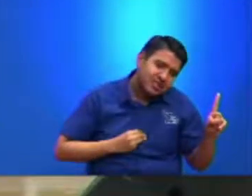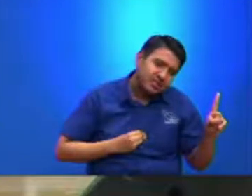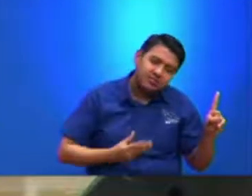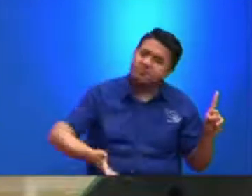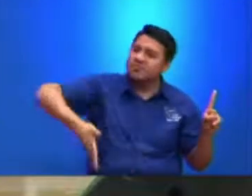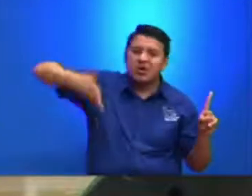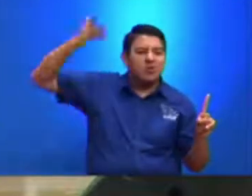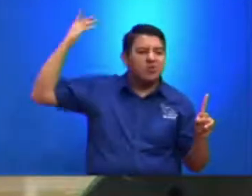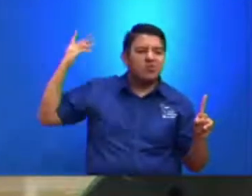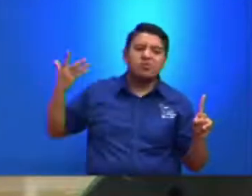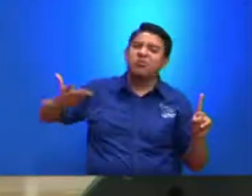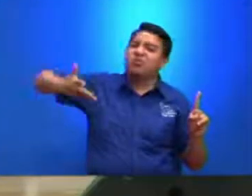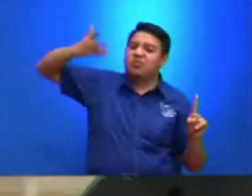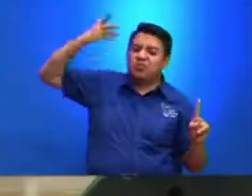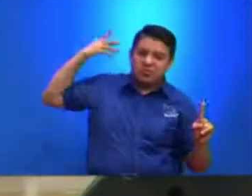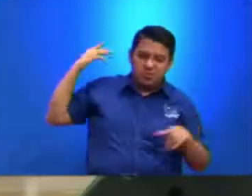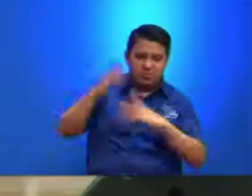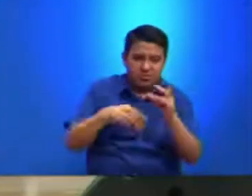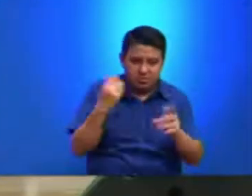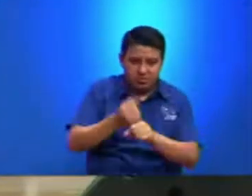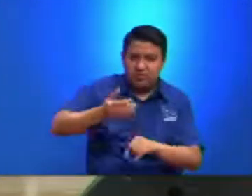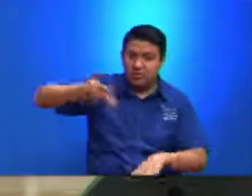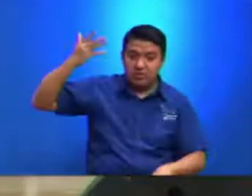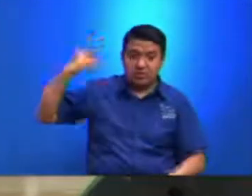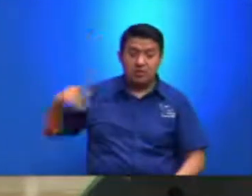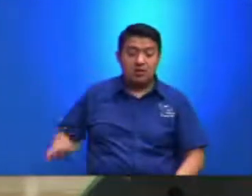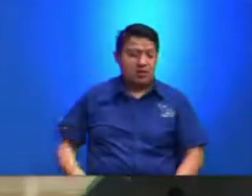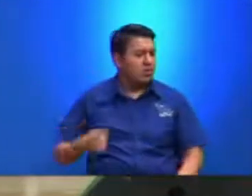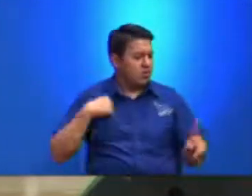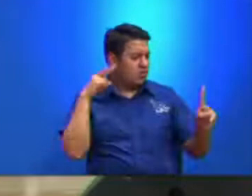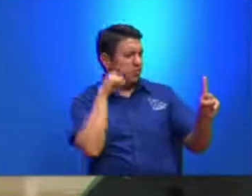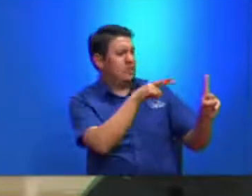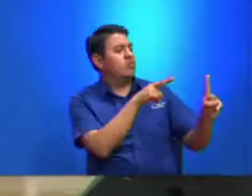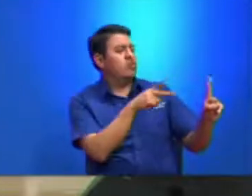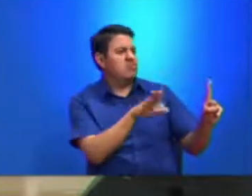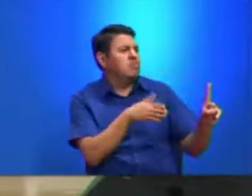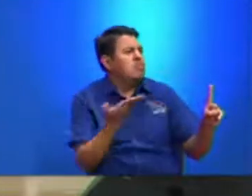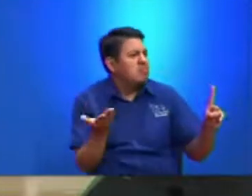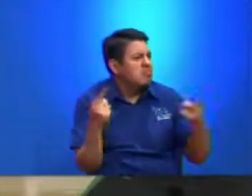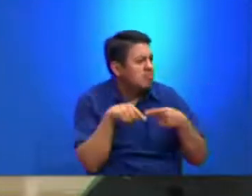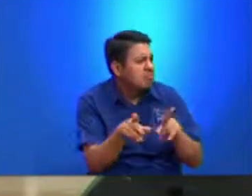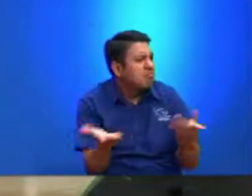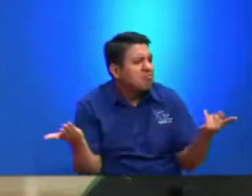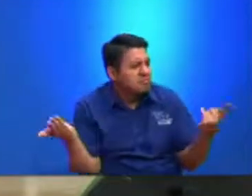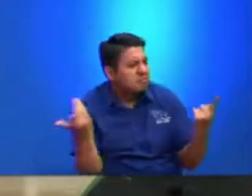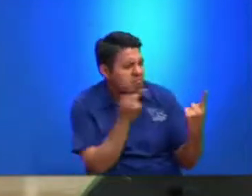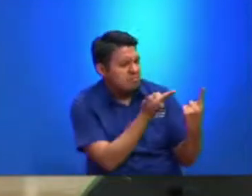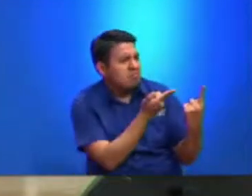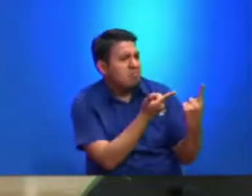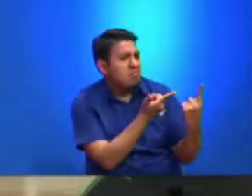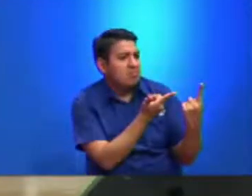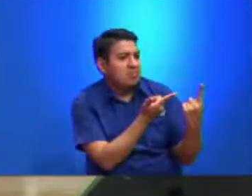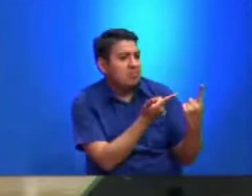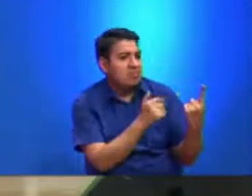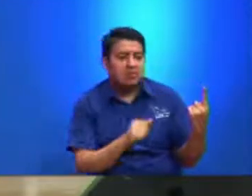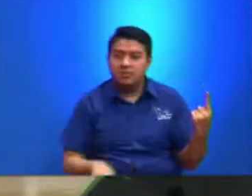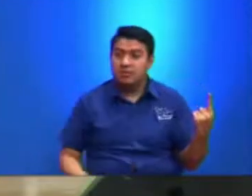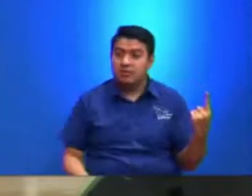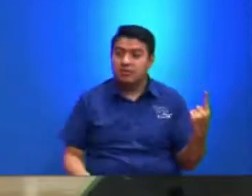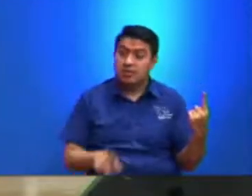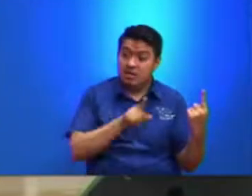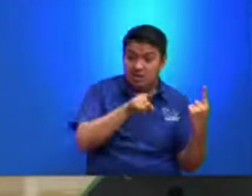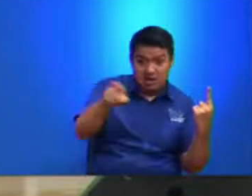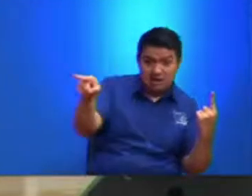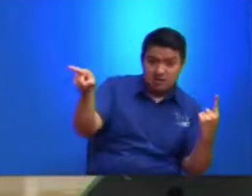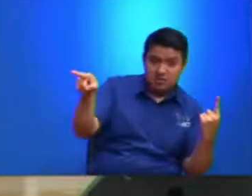estaba bien triste. Y dije: vos, ¿qué te pasa? Te veo no como eres. Sí, me dijo: fíjate que aquellos hombres me están